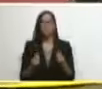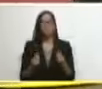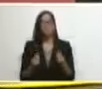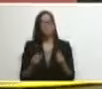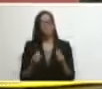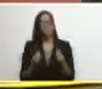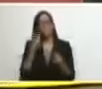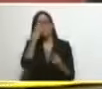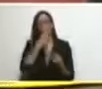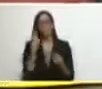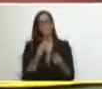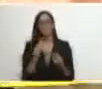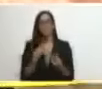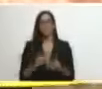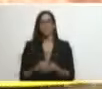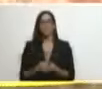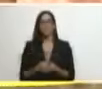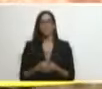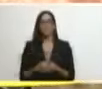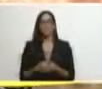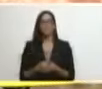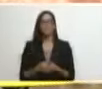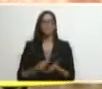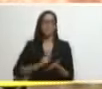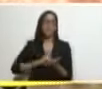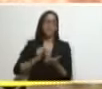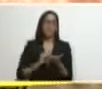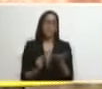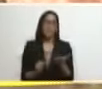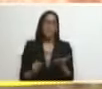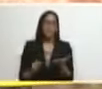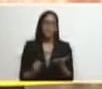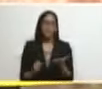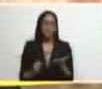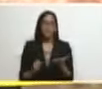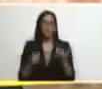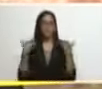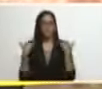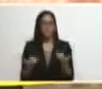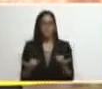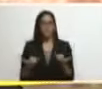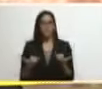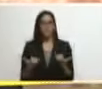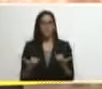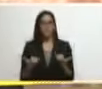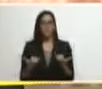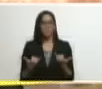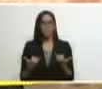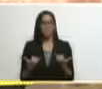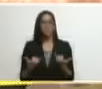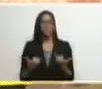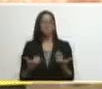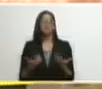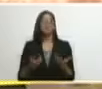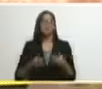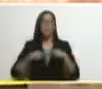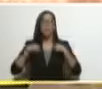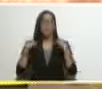con mucho compromiso a firmar de inmediato y a